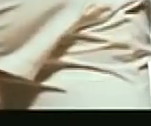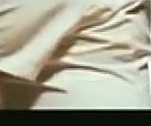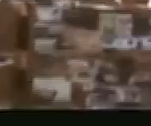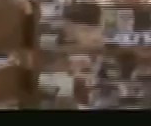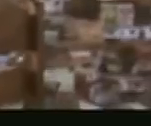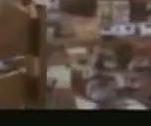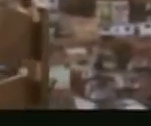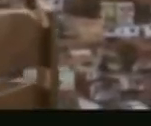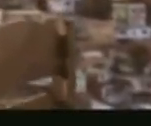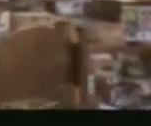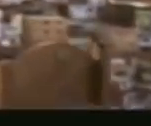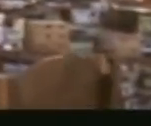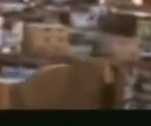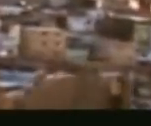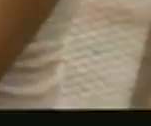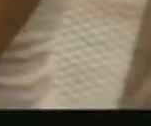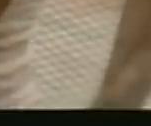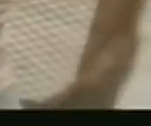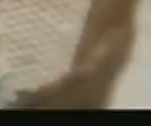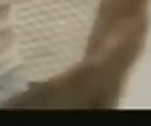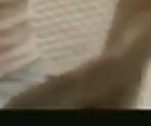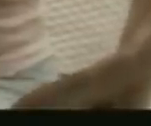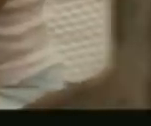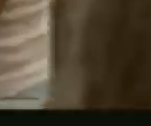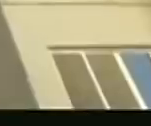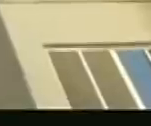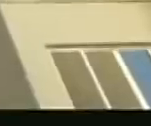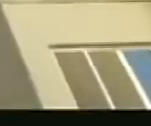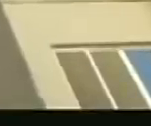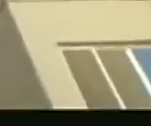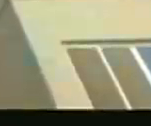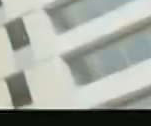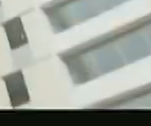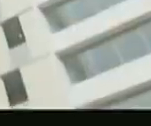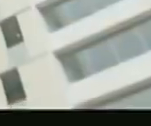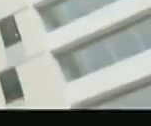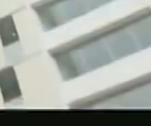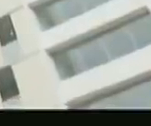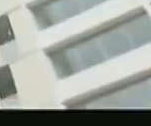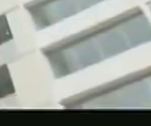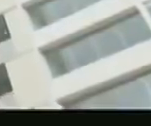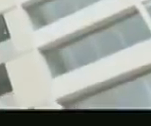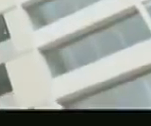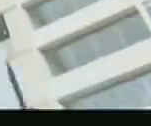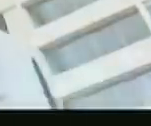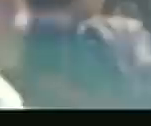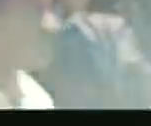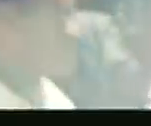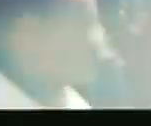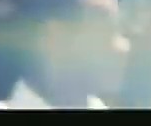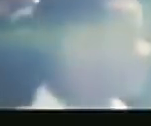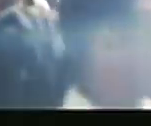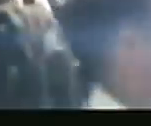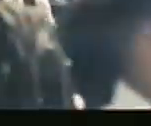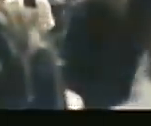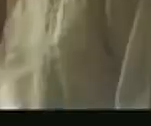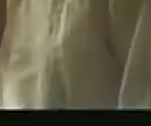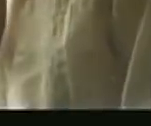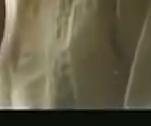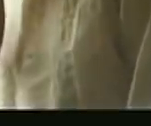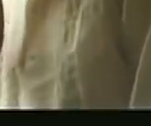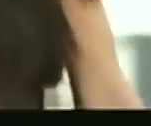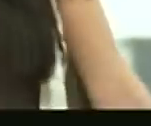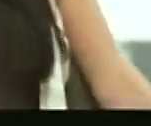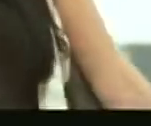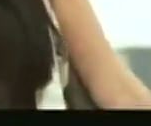nivel, avanzando hacia una sociedad mejor, consolidando el núcleo vital que son los hogares, la familia, y de allí a